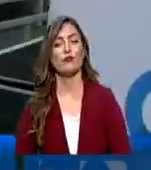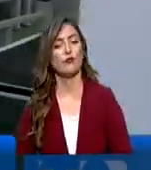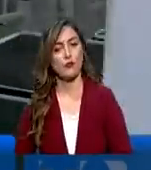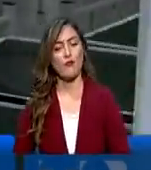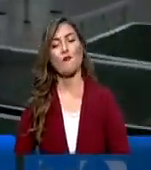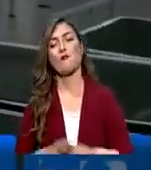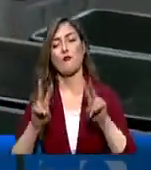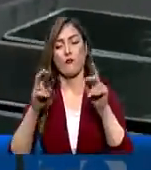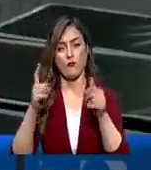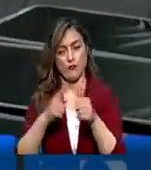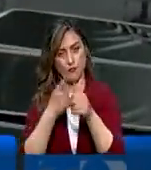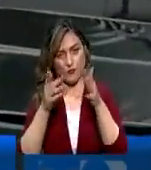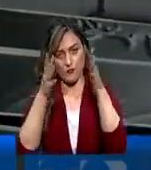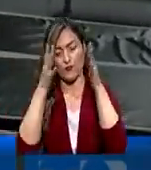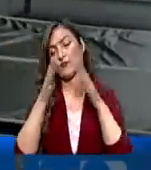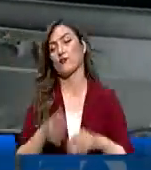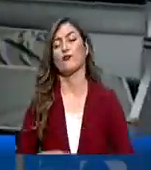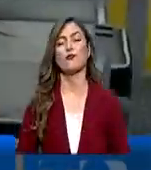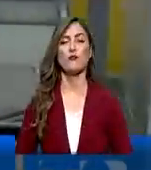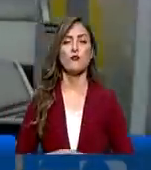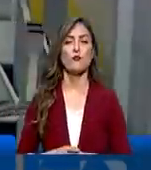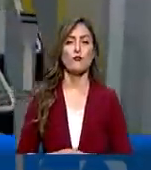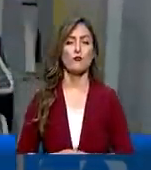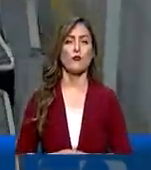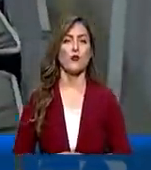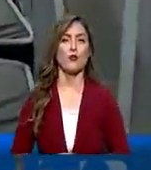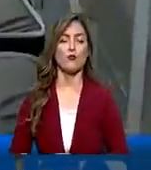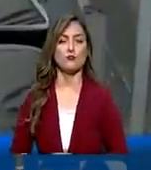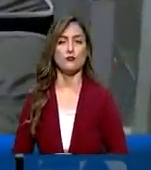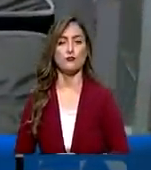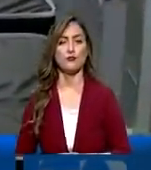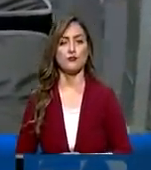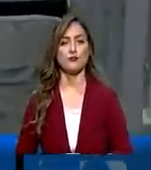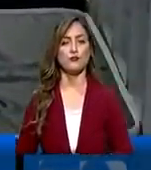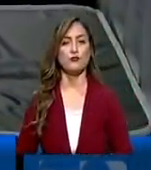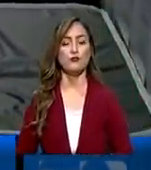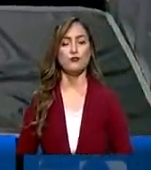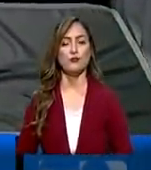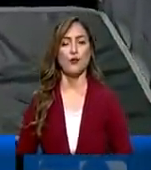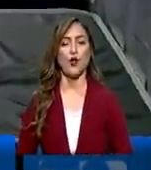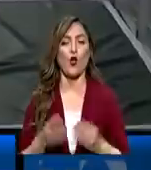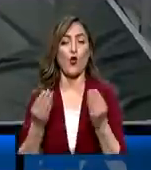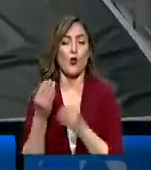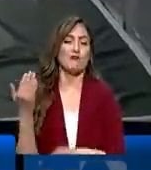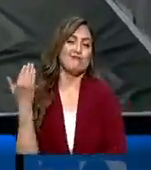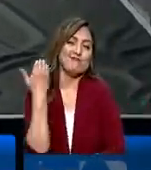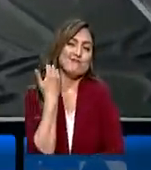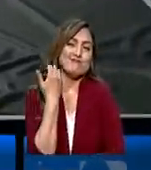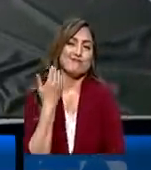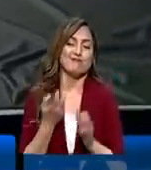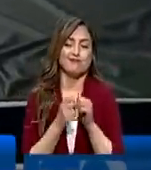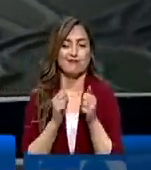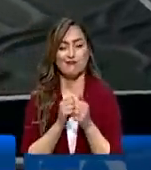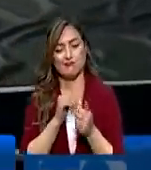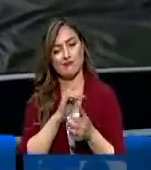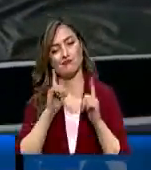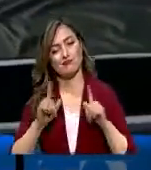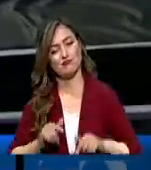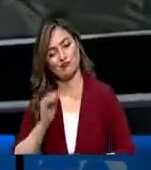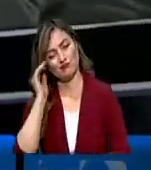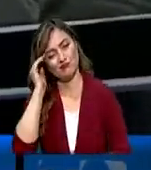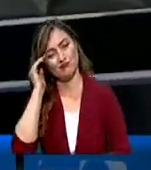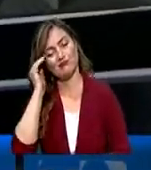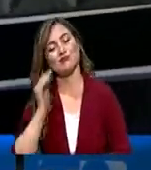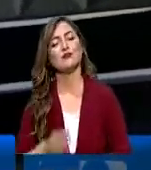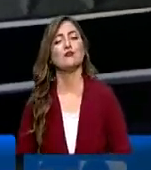los temas principales que vamos a atender. También el embarazo adolescente, los problemas de salud mental. Y ya con estas cosas